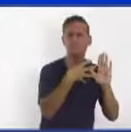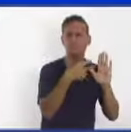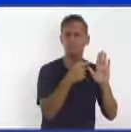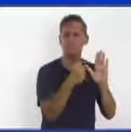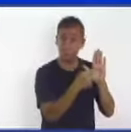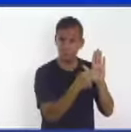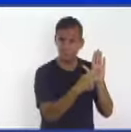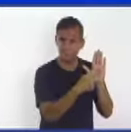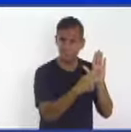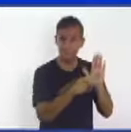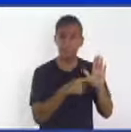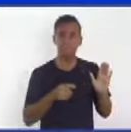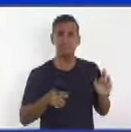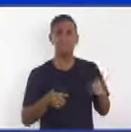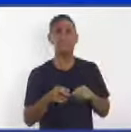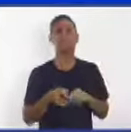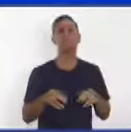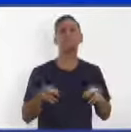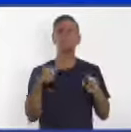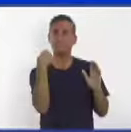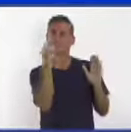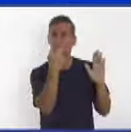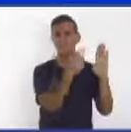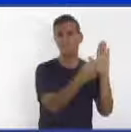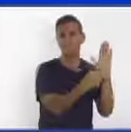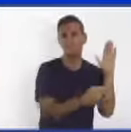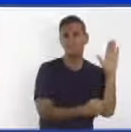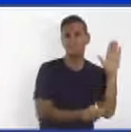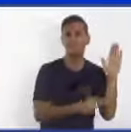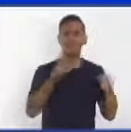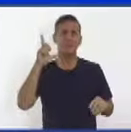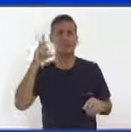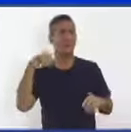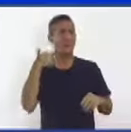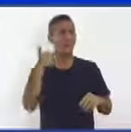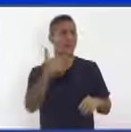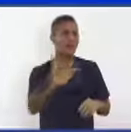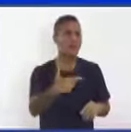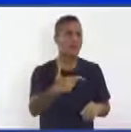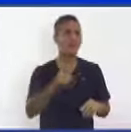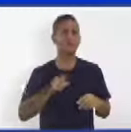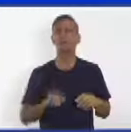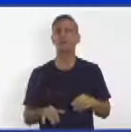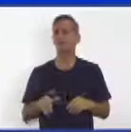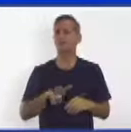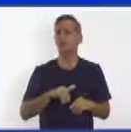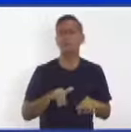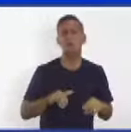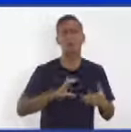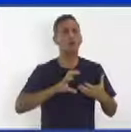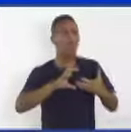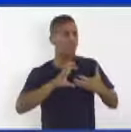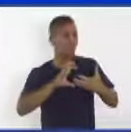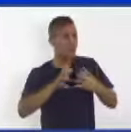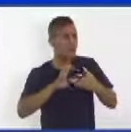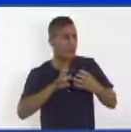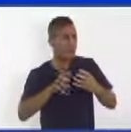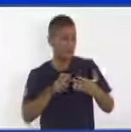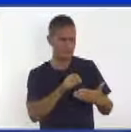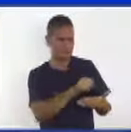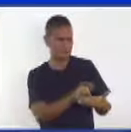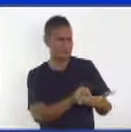o sea de la forma en que escribía nuestro héroe nacional las tienen muy bien detalladas se les va a ser